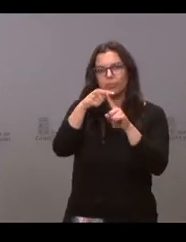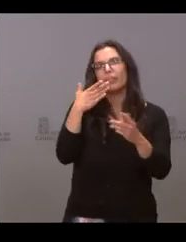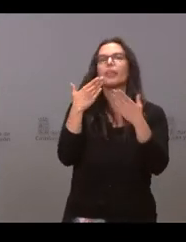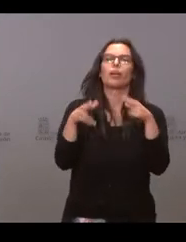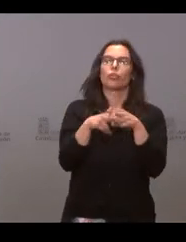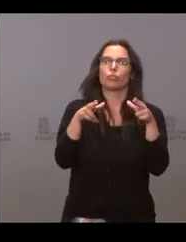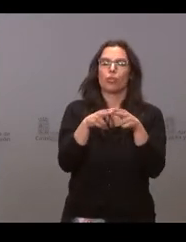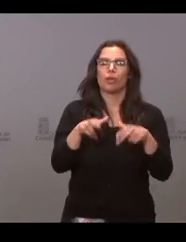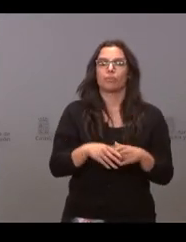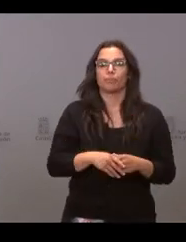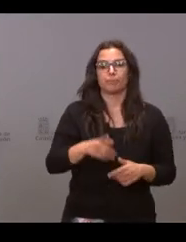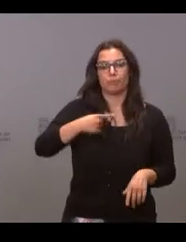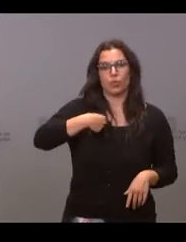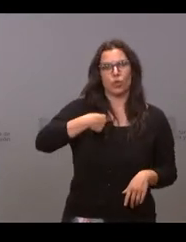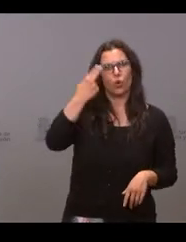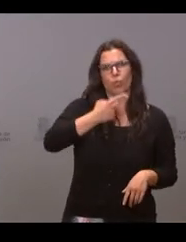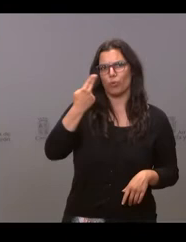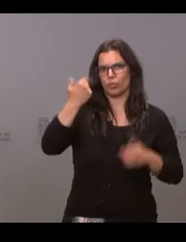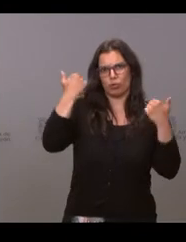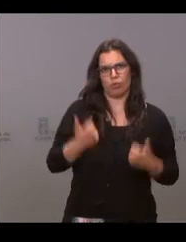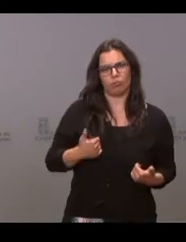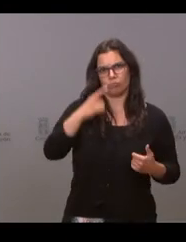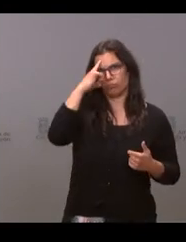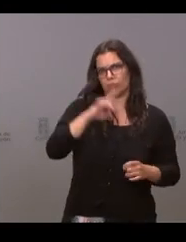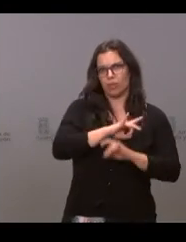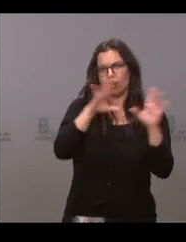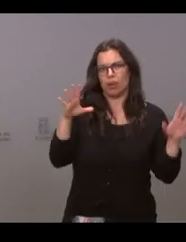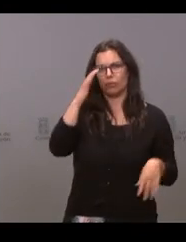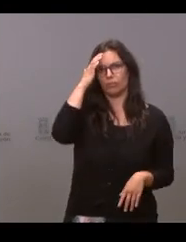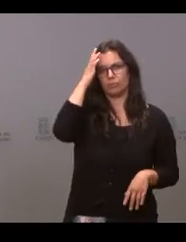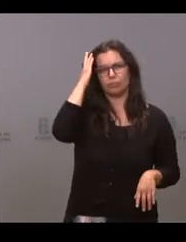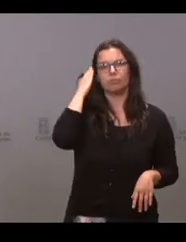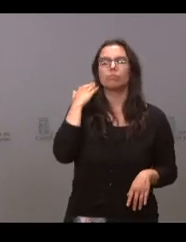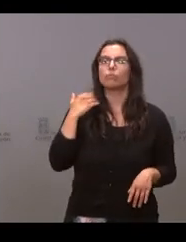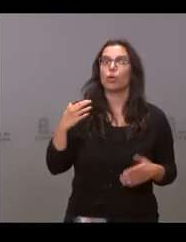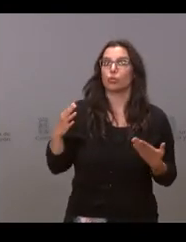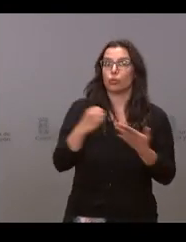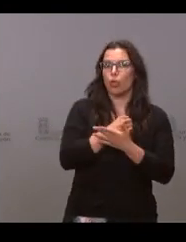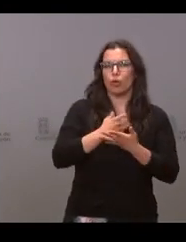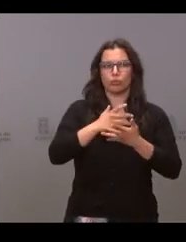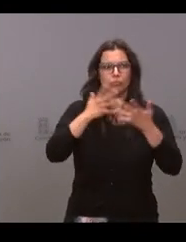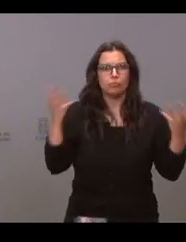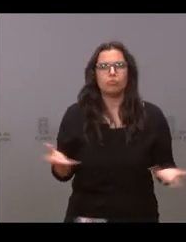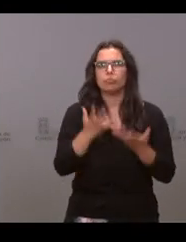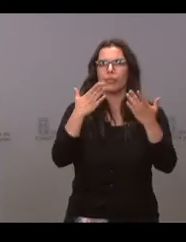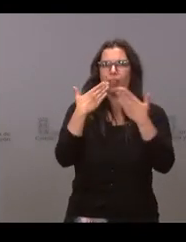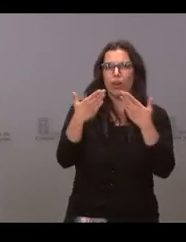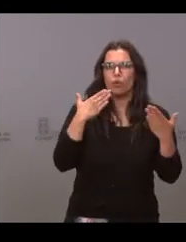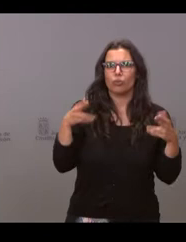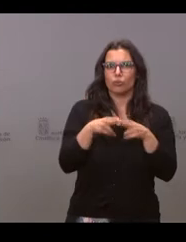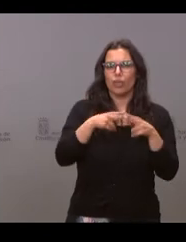claramente con el diálogo social todos promovemos el diálogo social yo promuevo el diálogo social